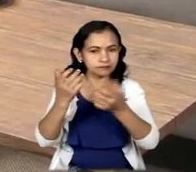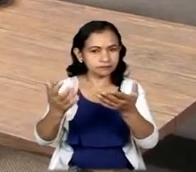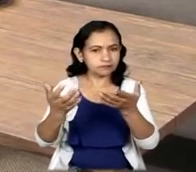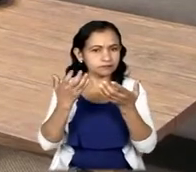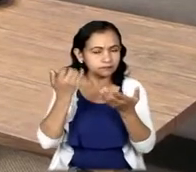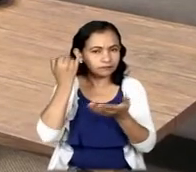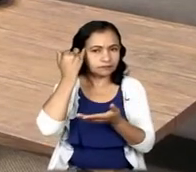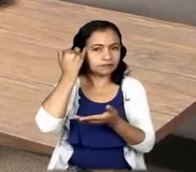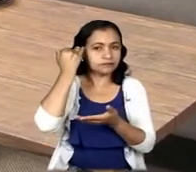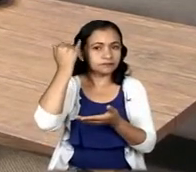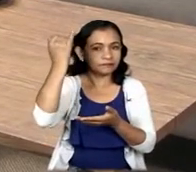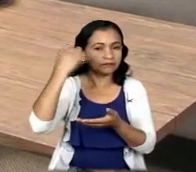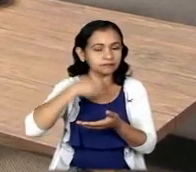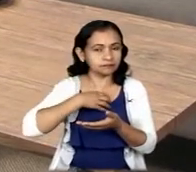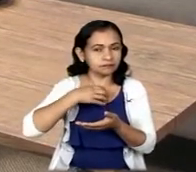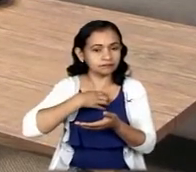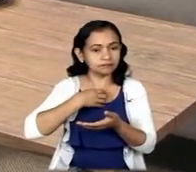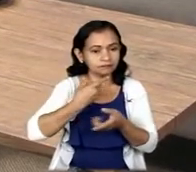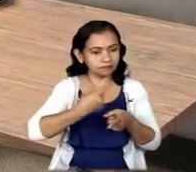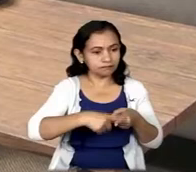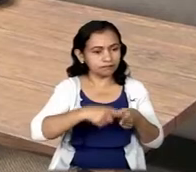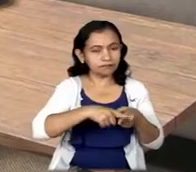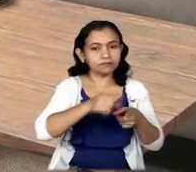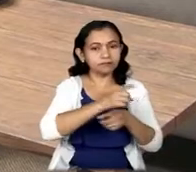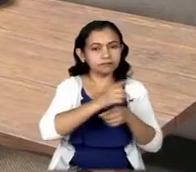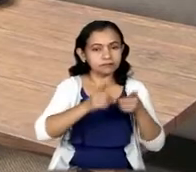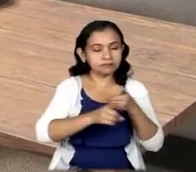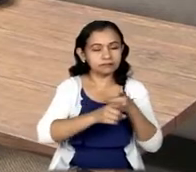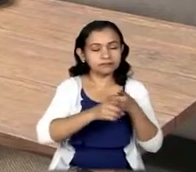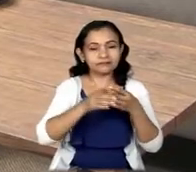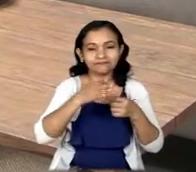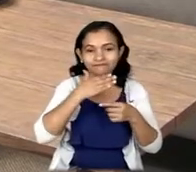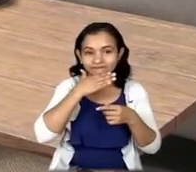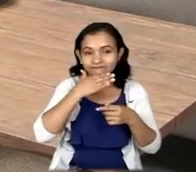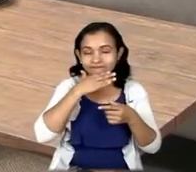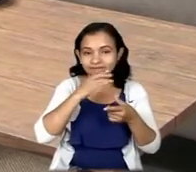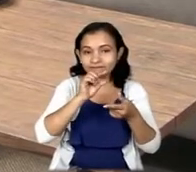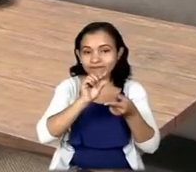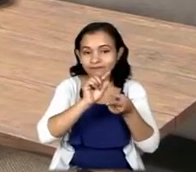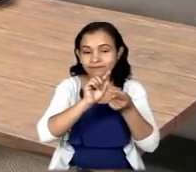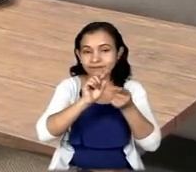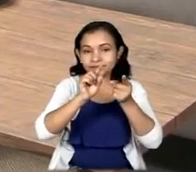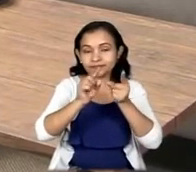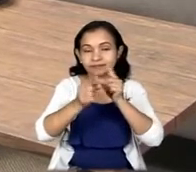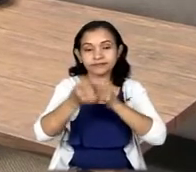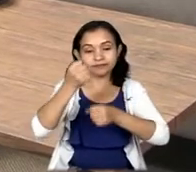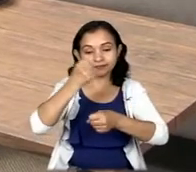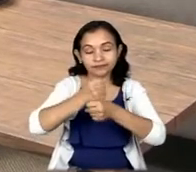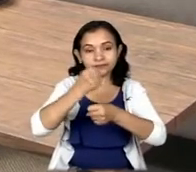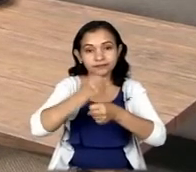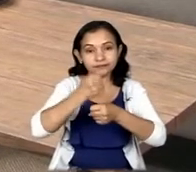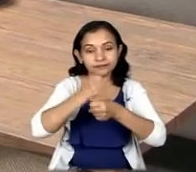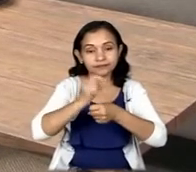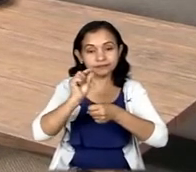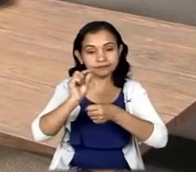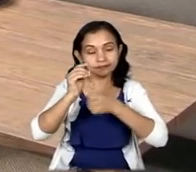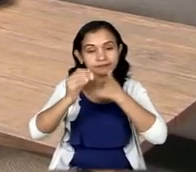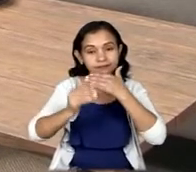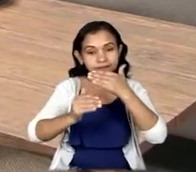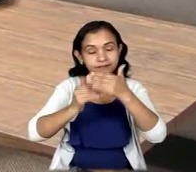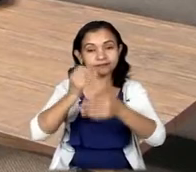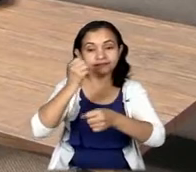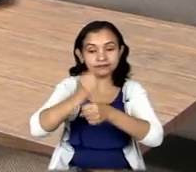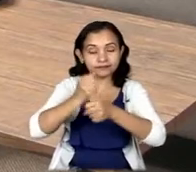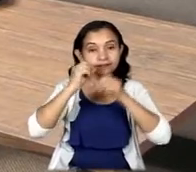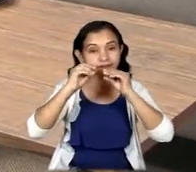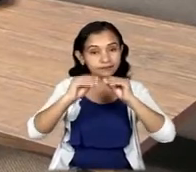traían esa idea. Entonces fue desaprender, pero se fue trabajando en eso poco a poco. Se